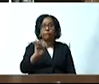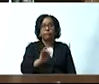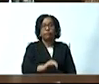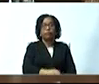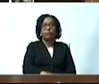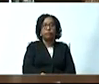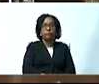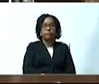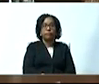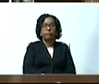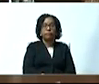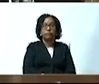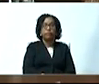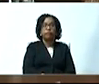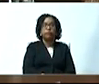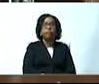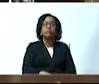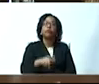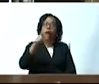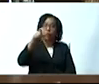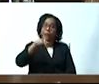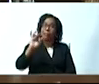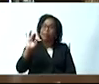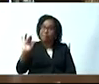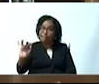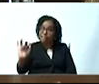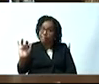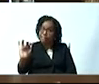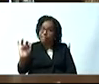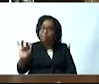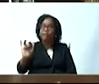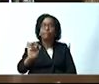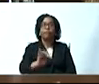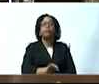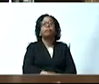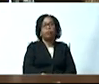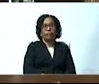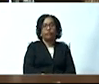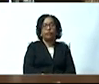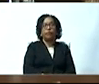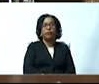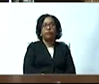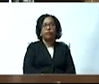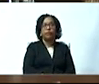y hacerle cosas a su ¿eh?